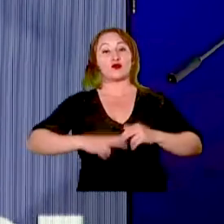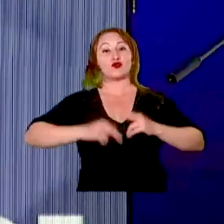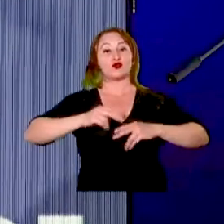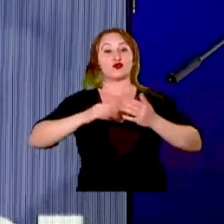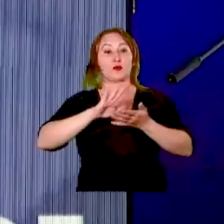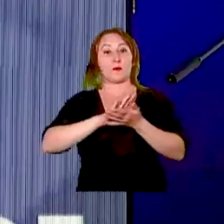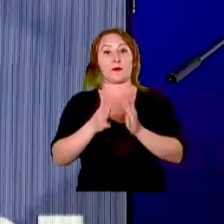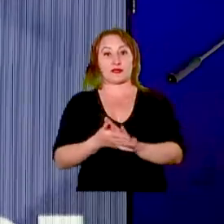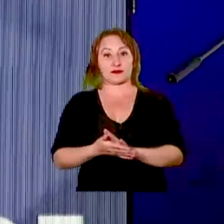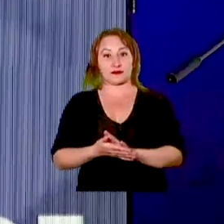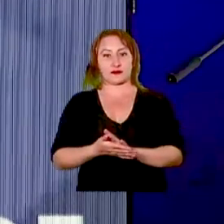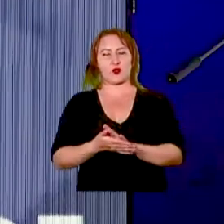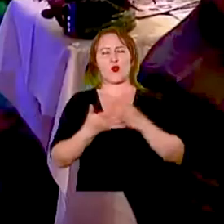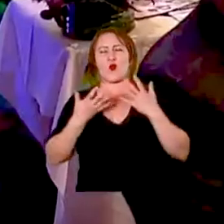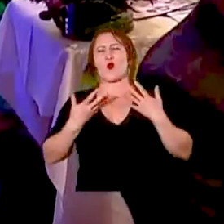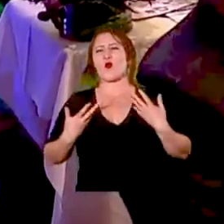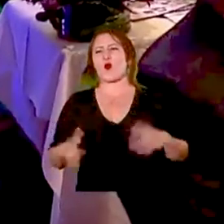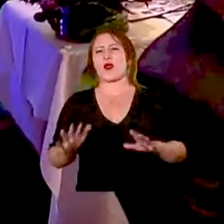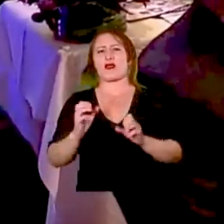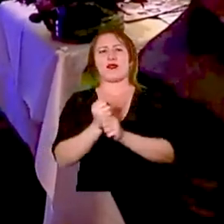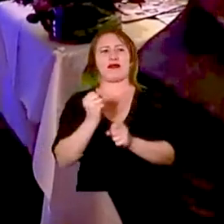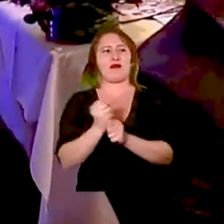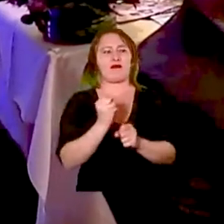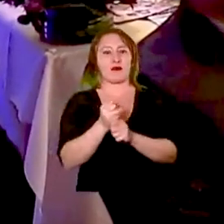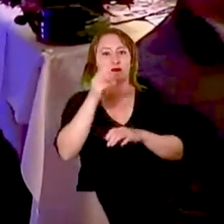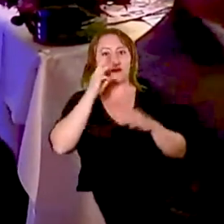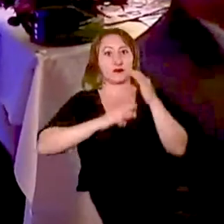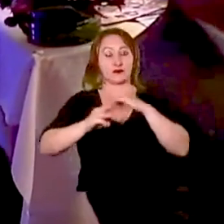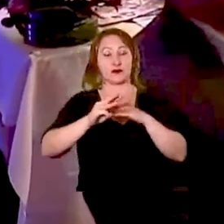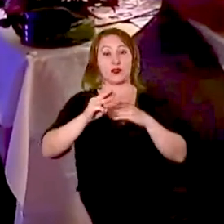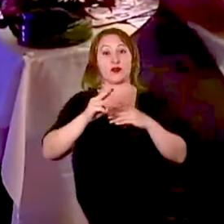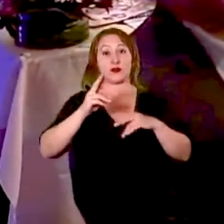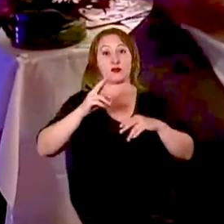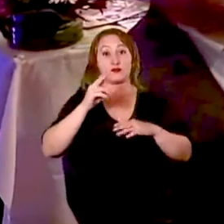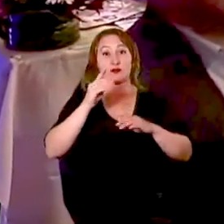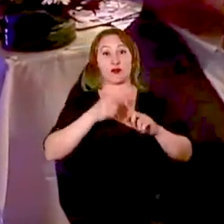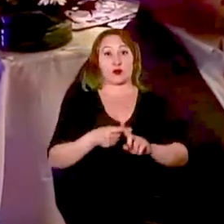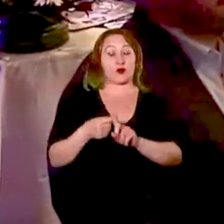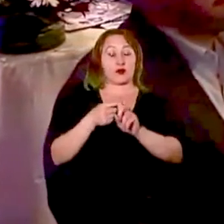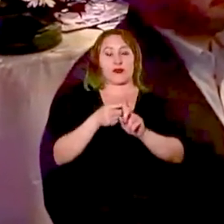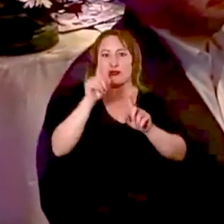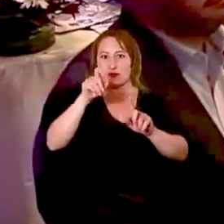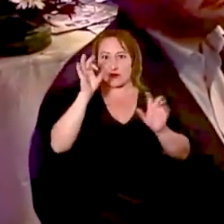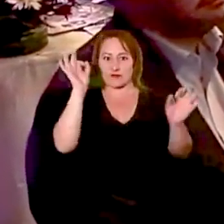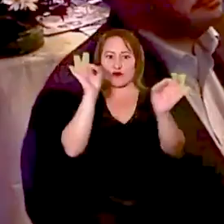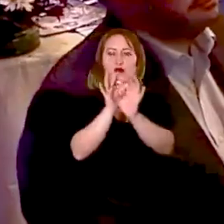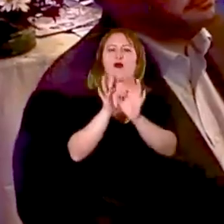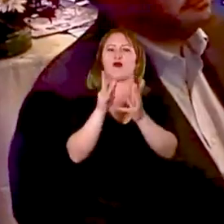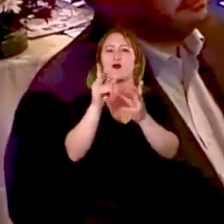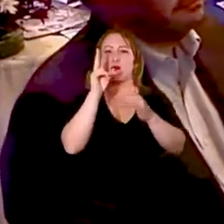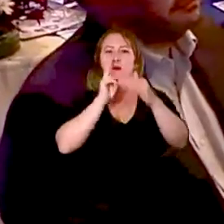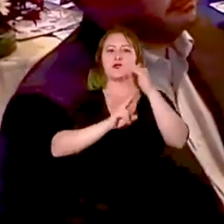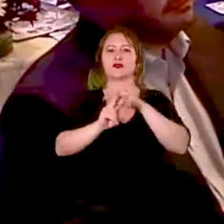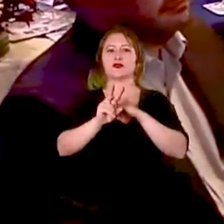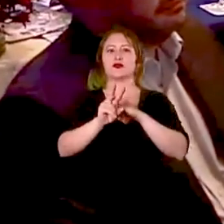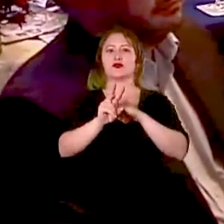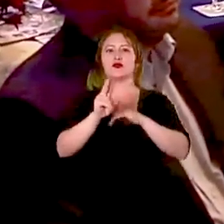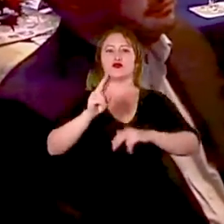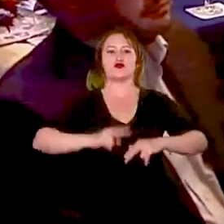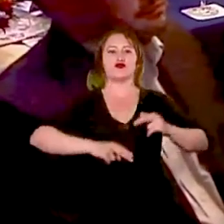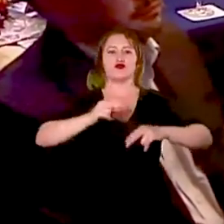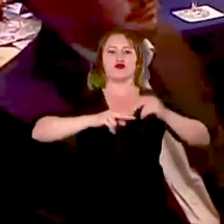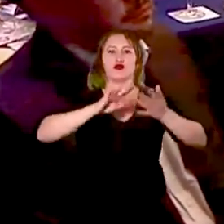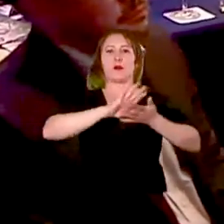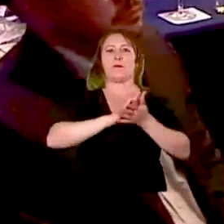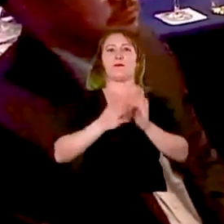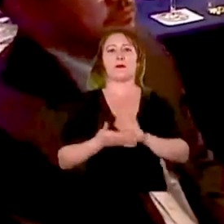paz. Cualquier trabajo de las misionalidades de la Procuraduría también tiene que estar siempre enfocado con una visión de construcción